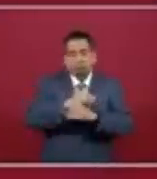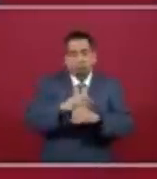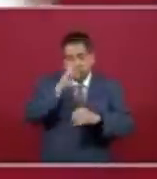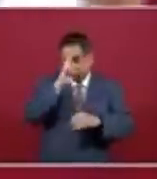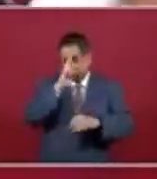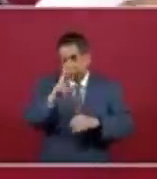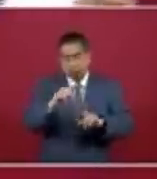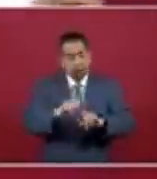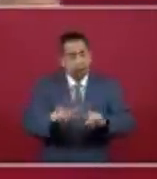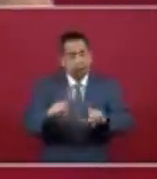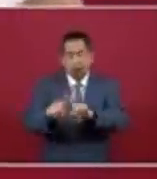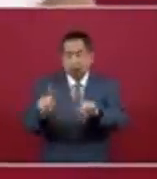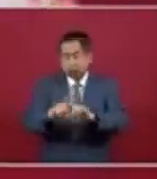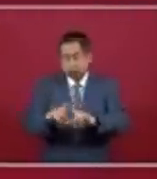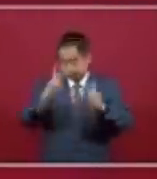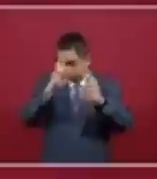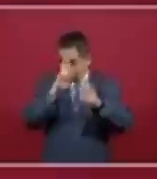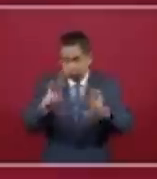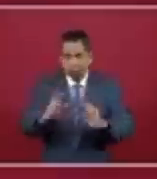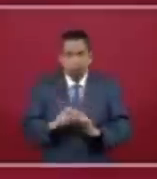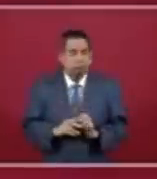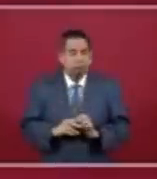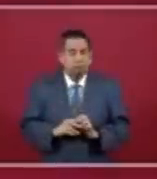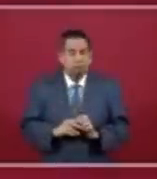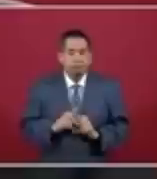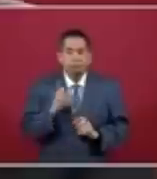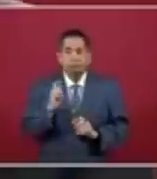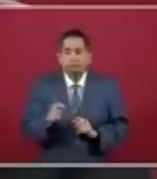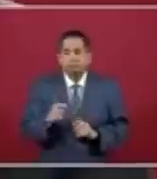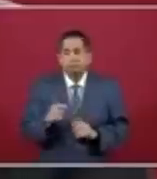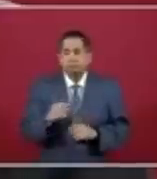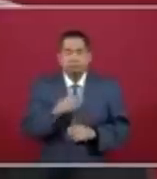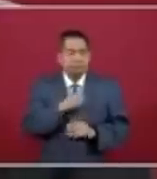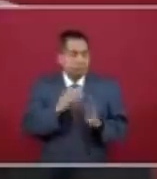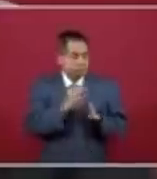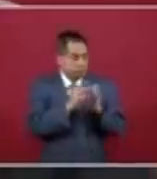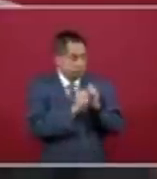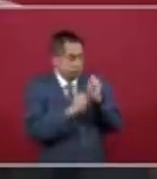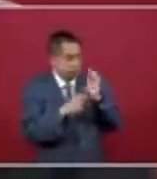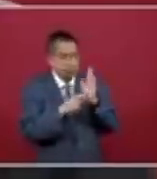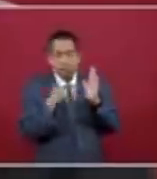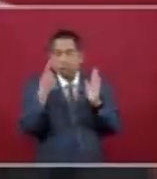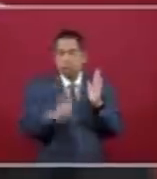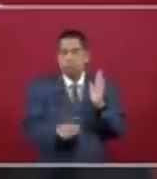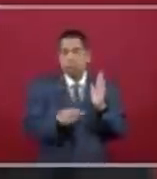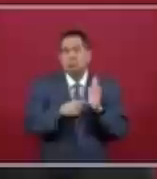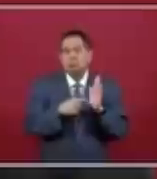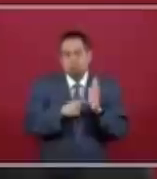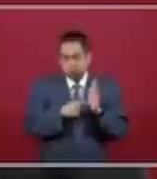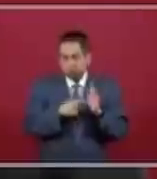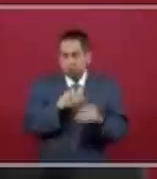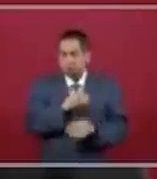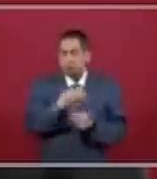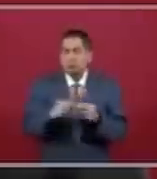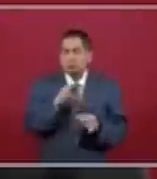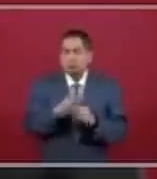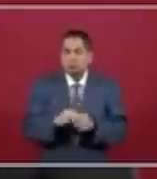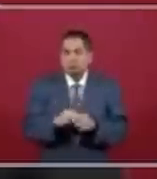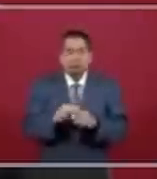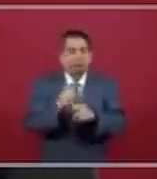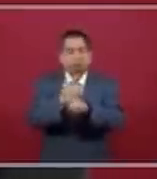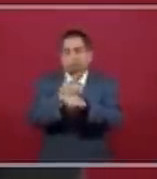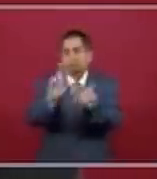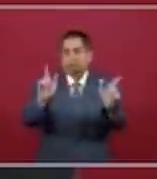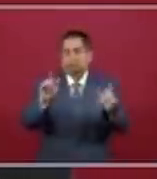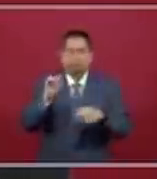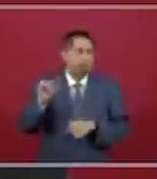de todos, sobre todo cumplir con la Constitución para que se respeten las